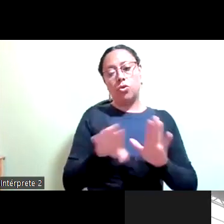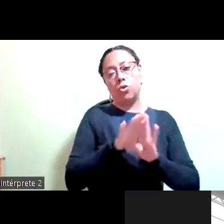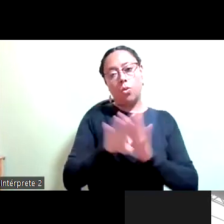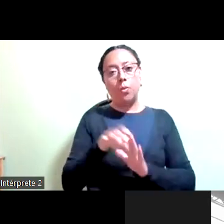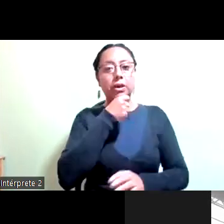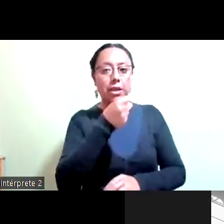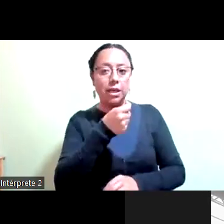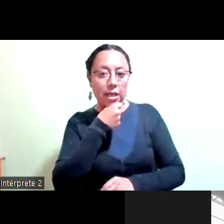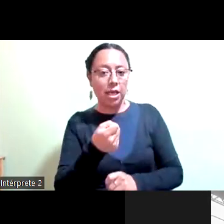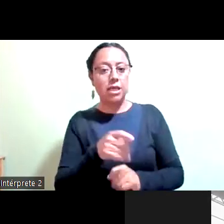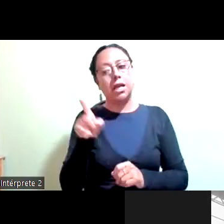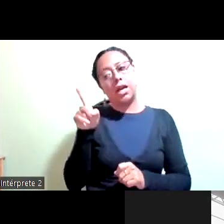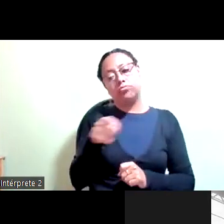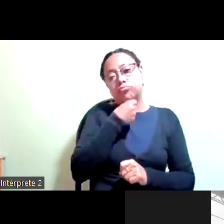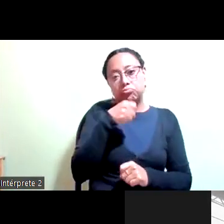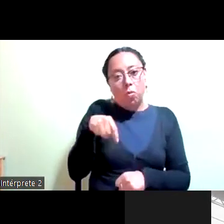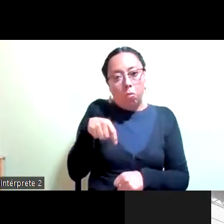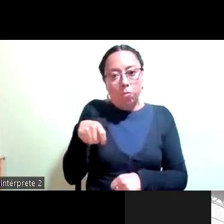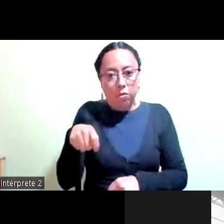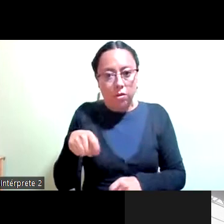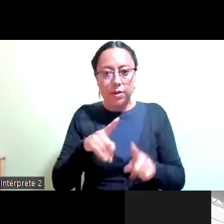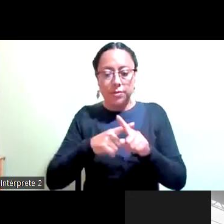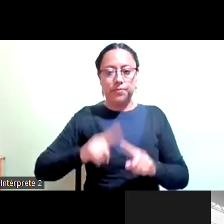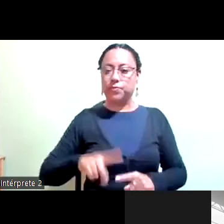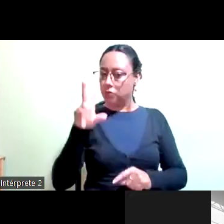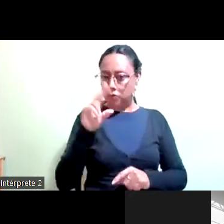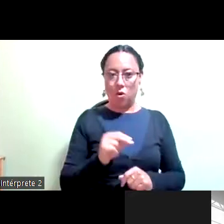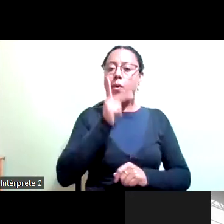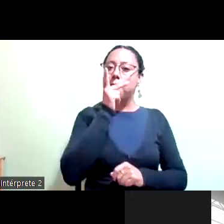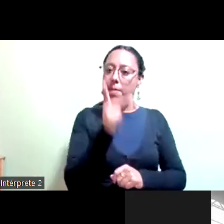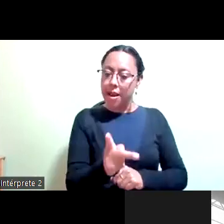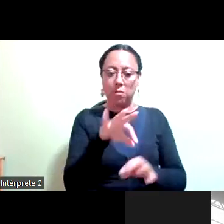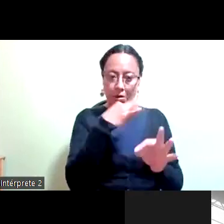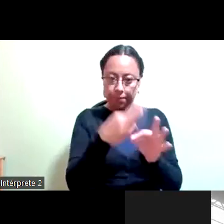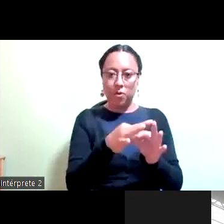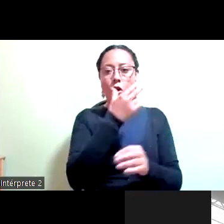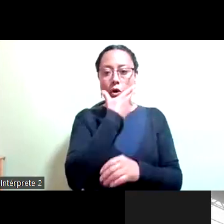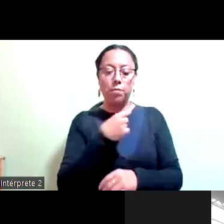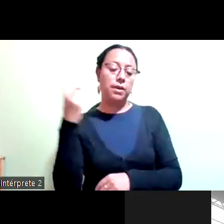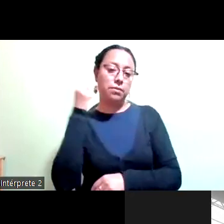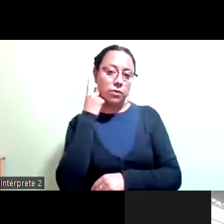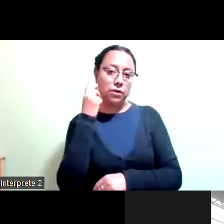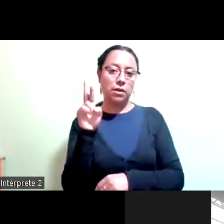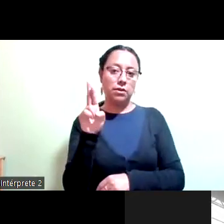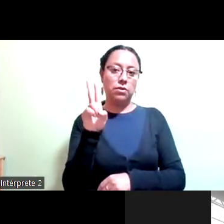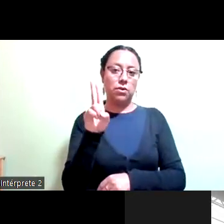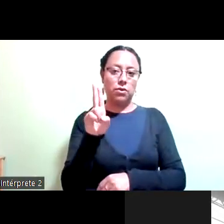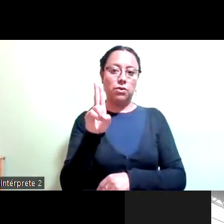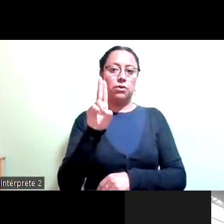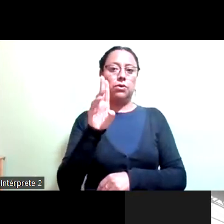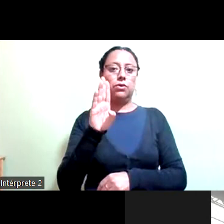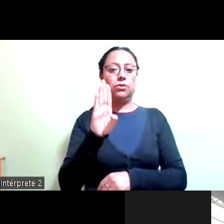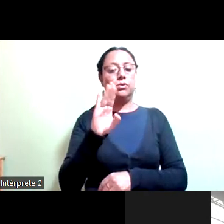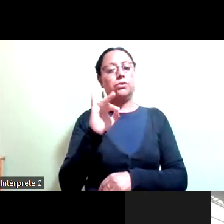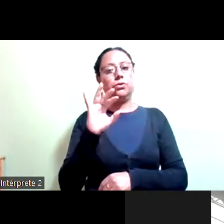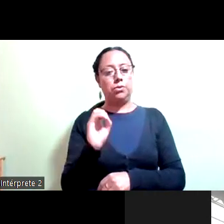personas viejas, no. El término correcto, diputado Rubio, es personas mayores, y de esta